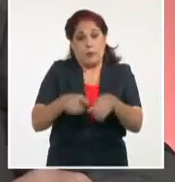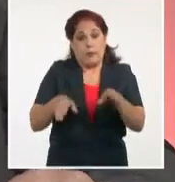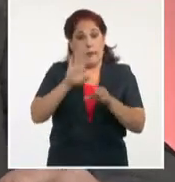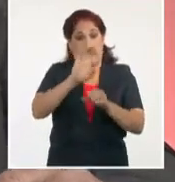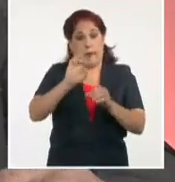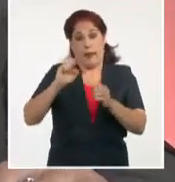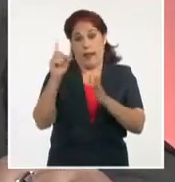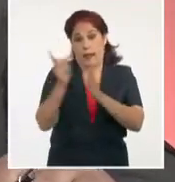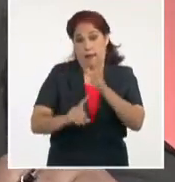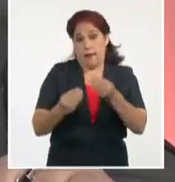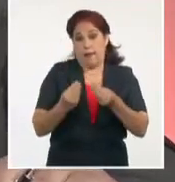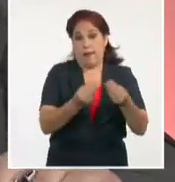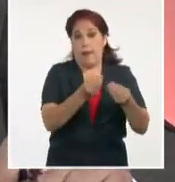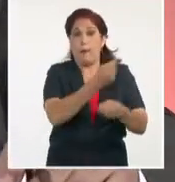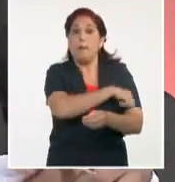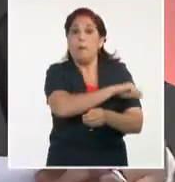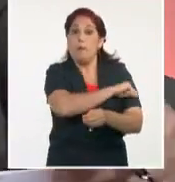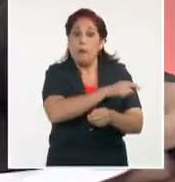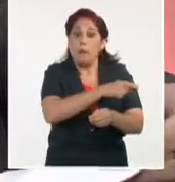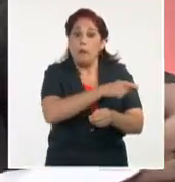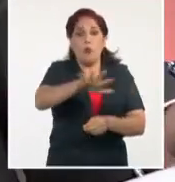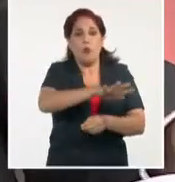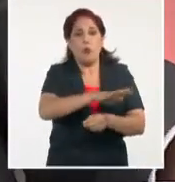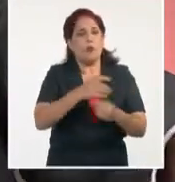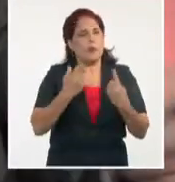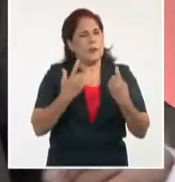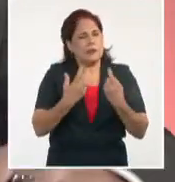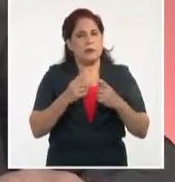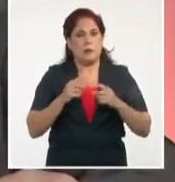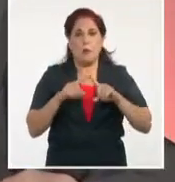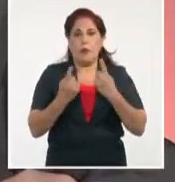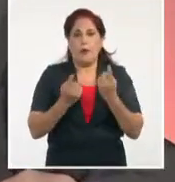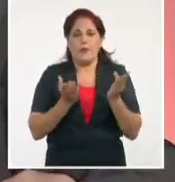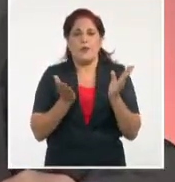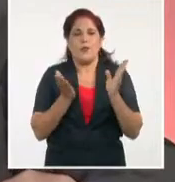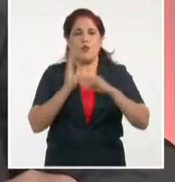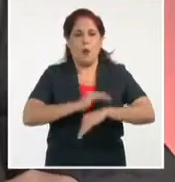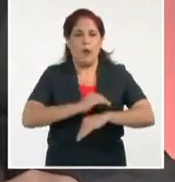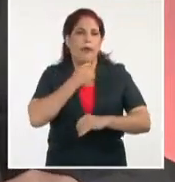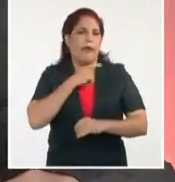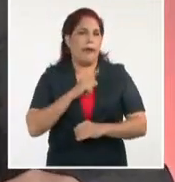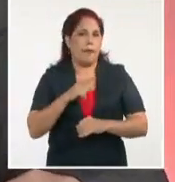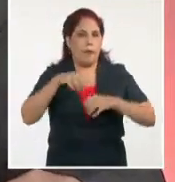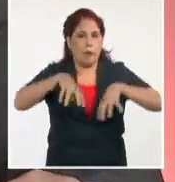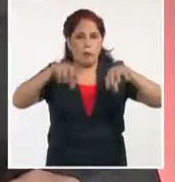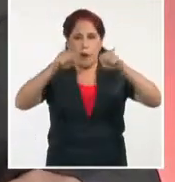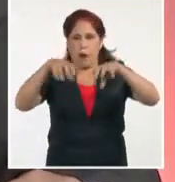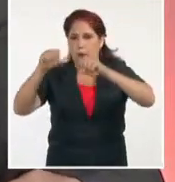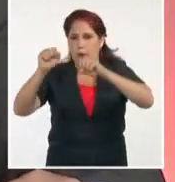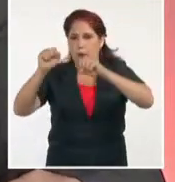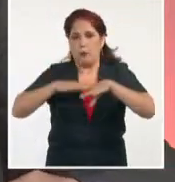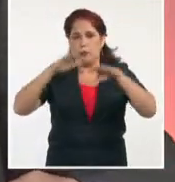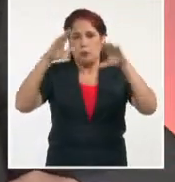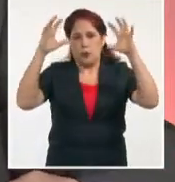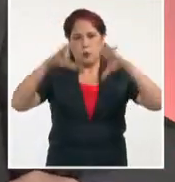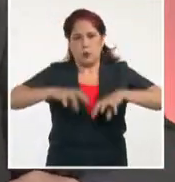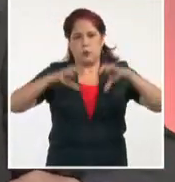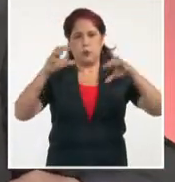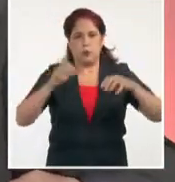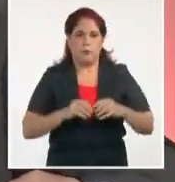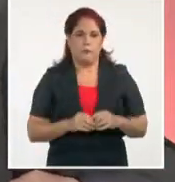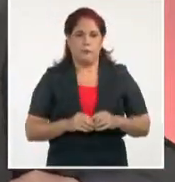necesario que se pongan a funcionar, que no ha habido fluido eléctrico. Ahora, la lluvia,